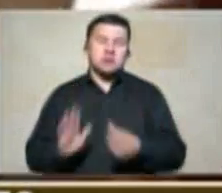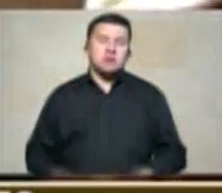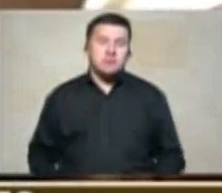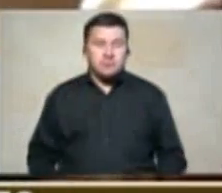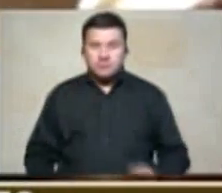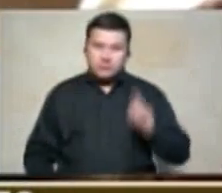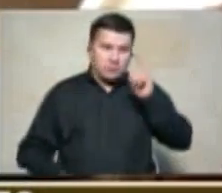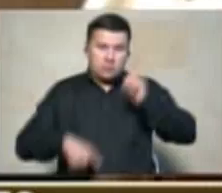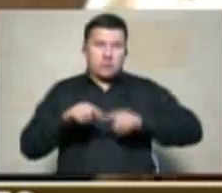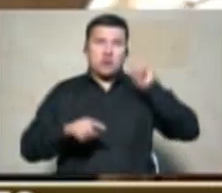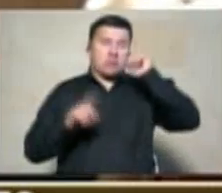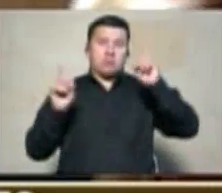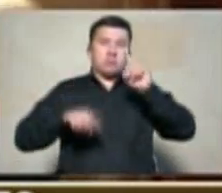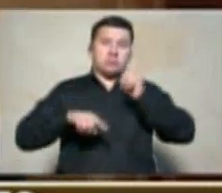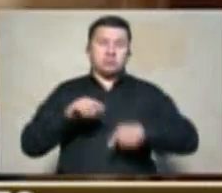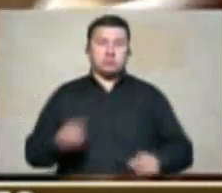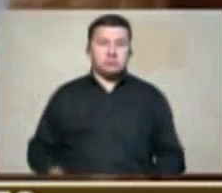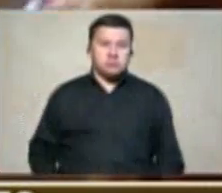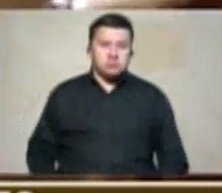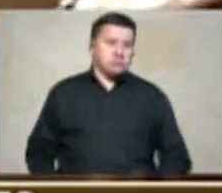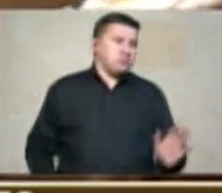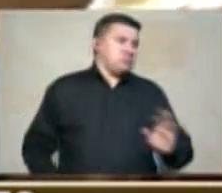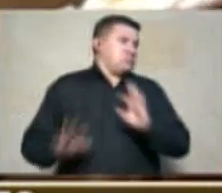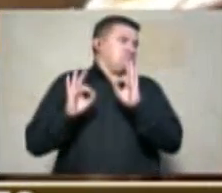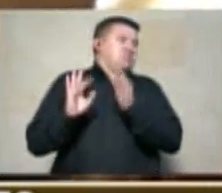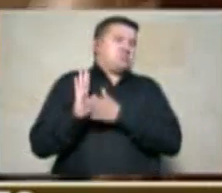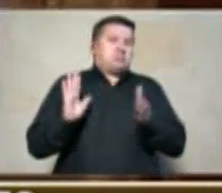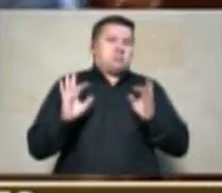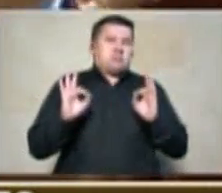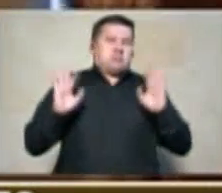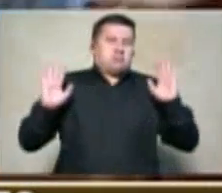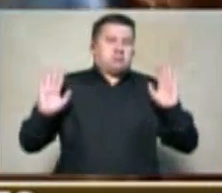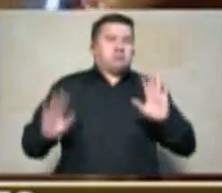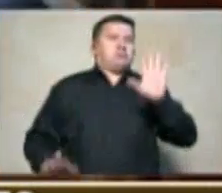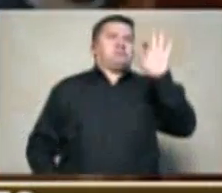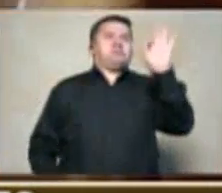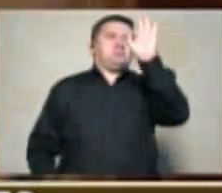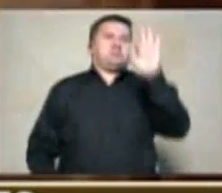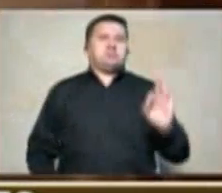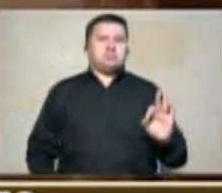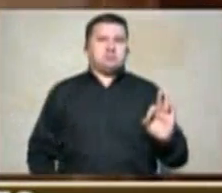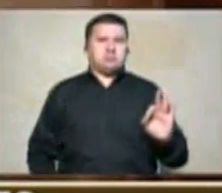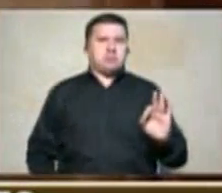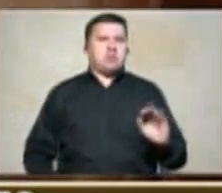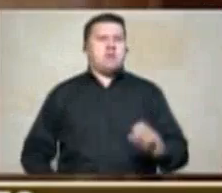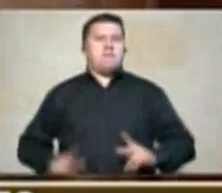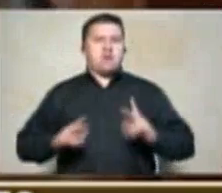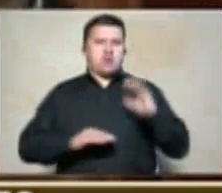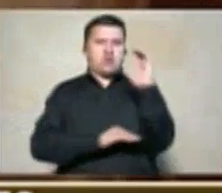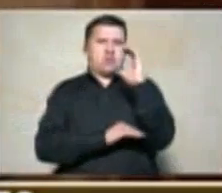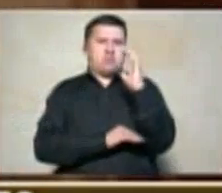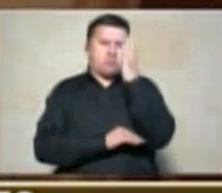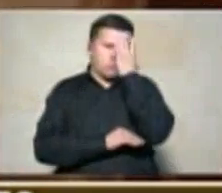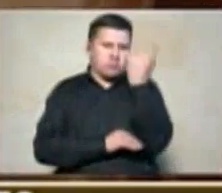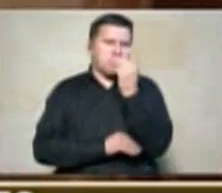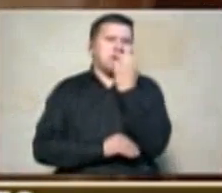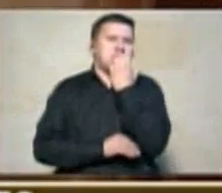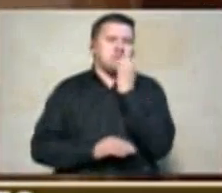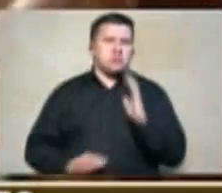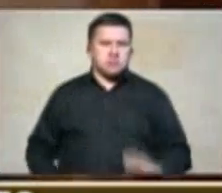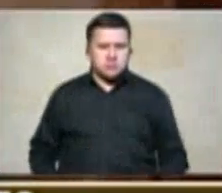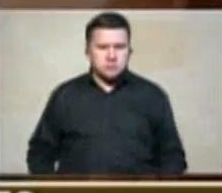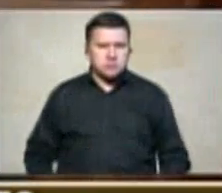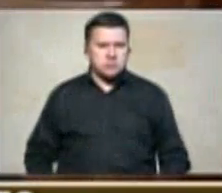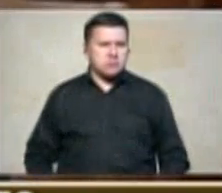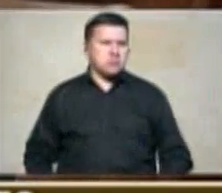el 50% de la vida de los colombianos, por decirle un ejemplo. El gobierno no puede decir que garantiza el 70% de la